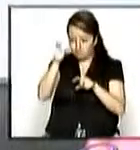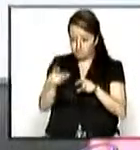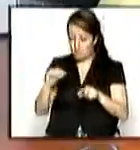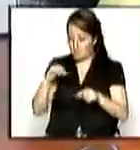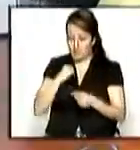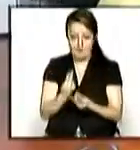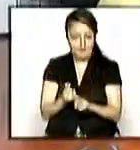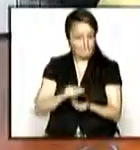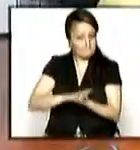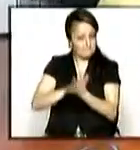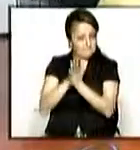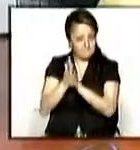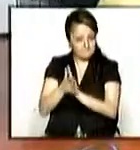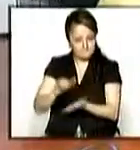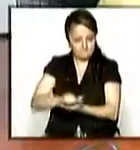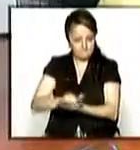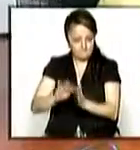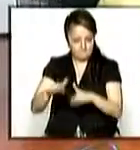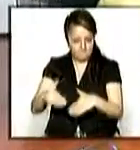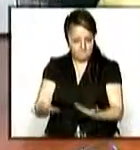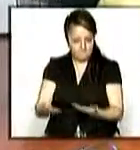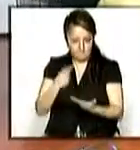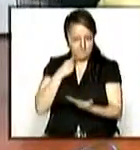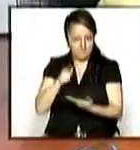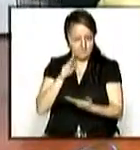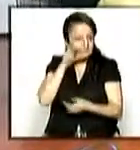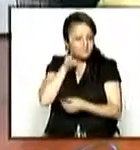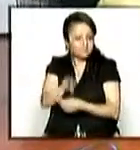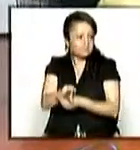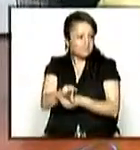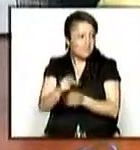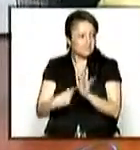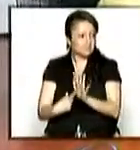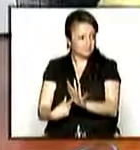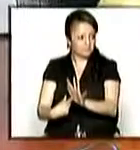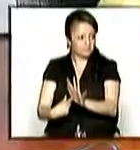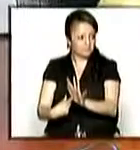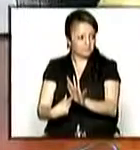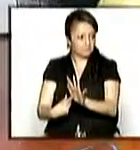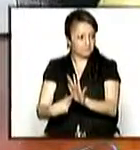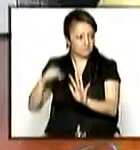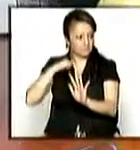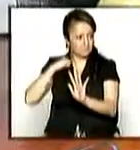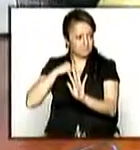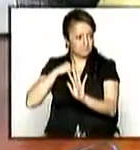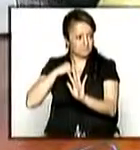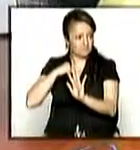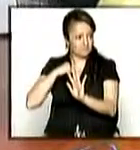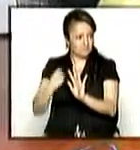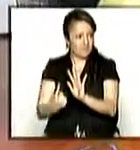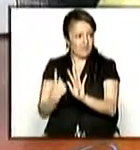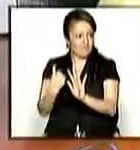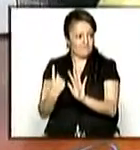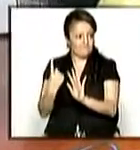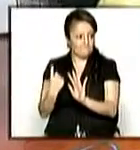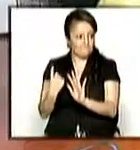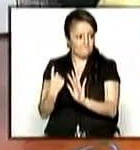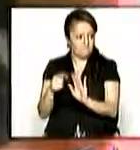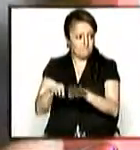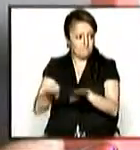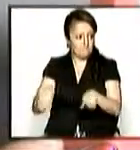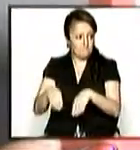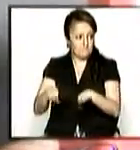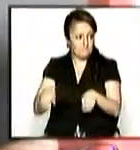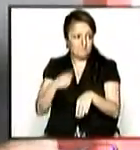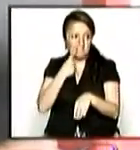implantes? Un puente fijo, como tenemos acá, si me sostienen, tenemos una falta de dientes acá, nos faltó este